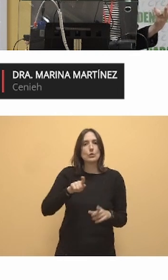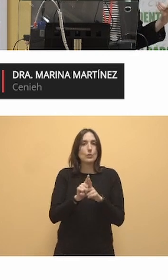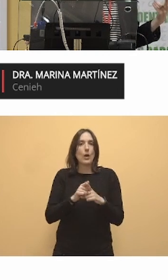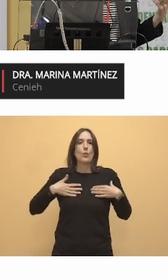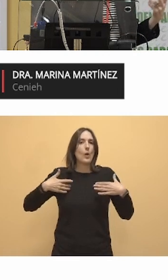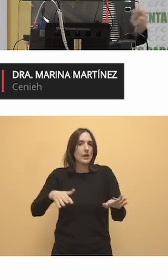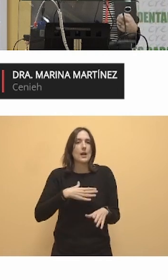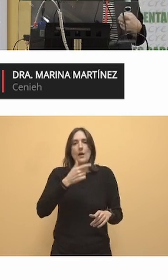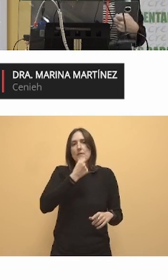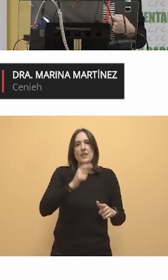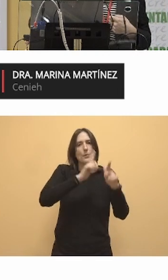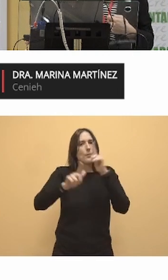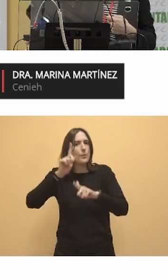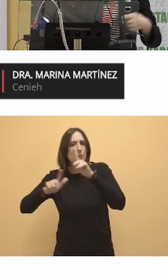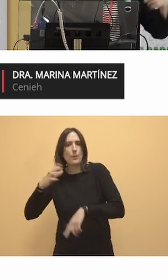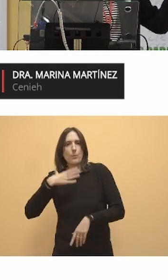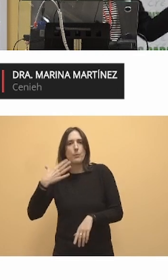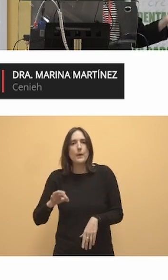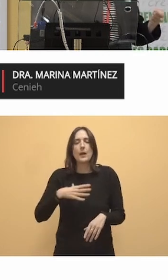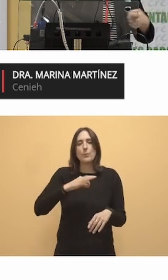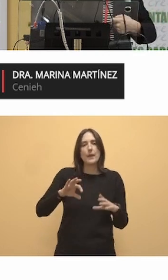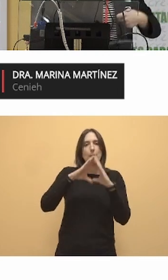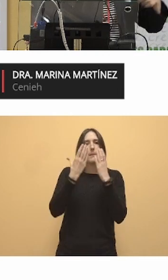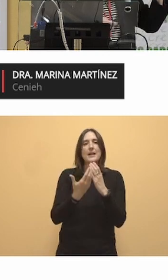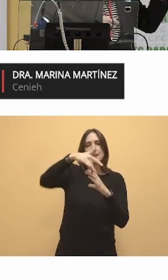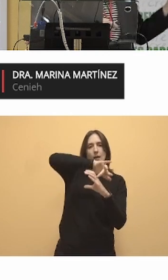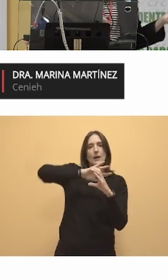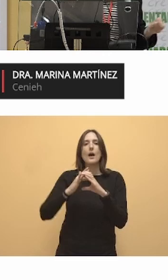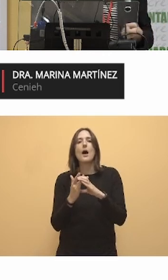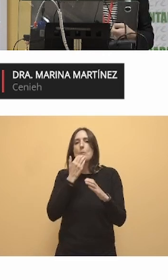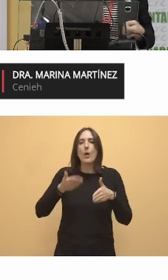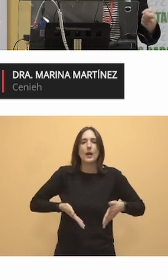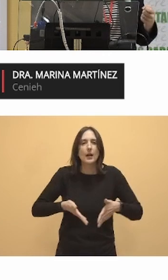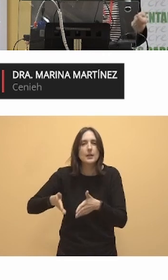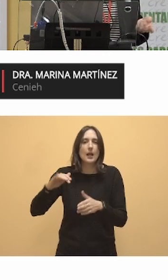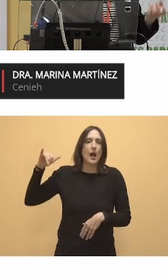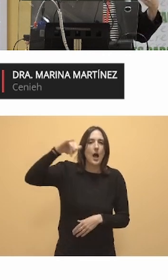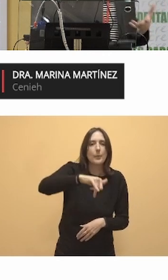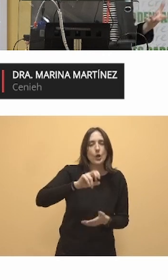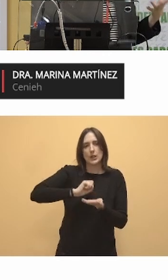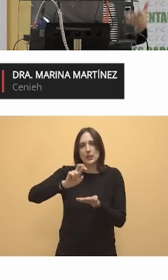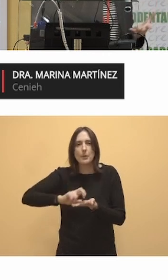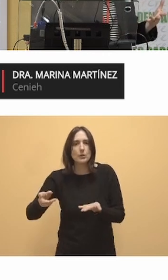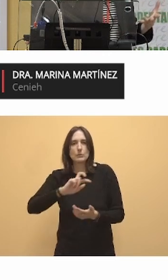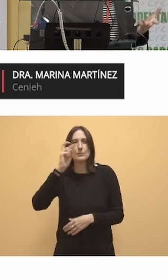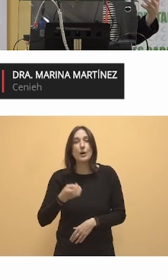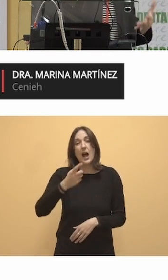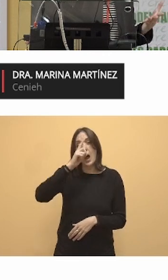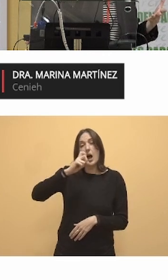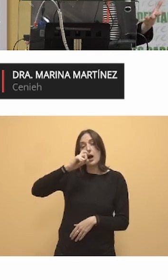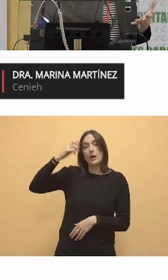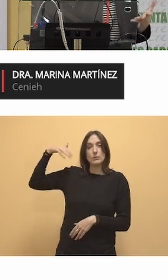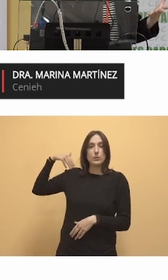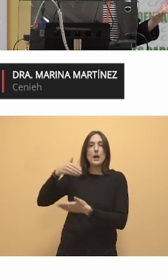es facilísimo moverse. Podemos ir de un lado a otro del planeta por carreteras, caminos, aviones. En aquel momento, hace millones de años, hace